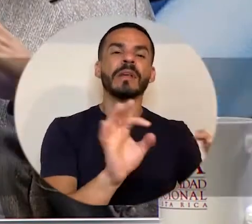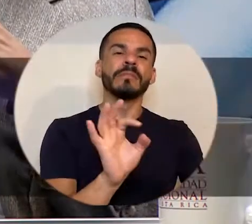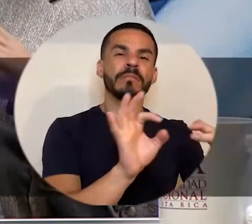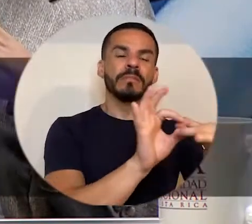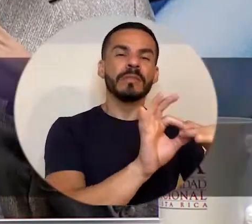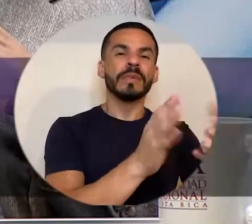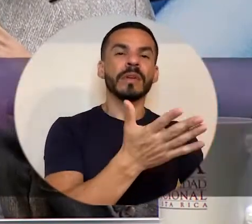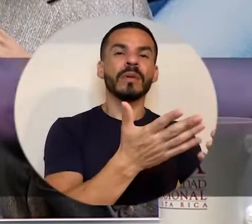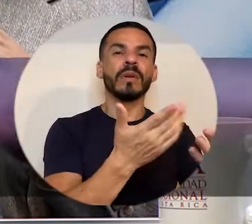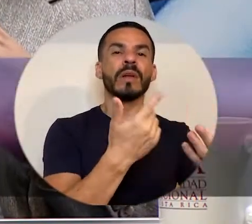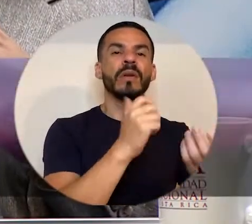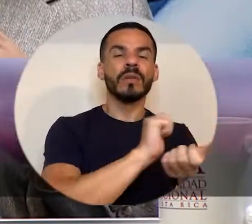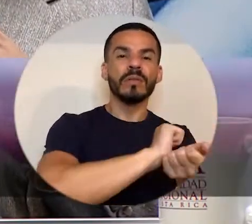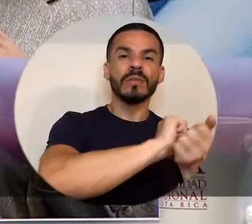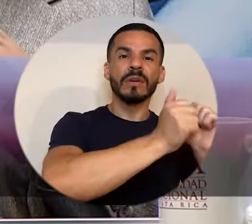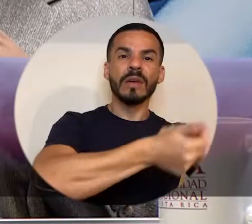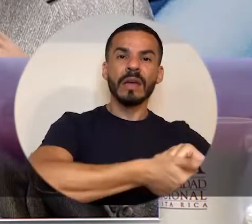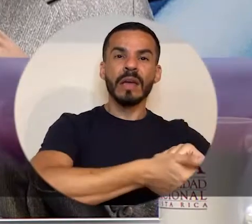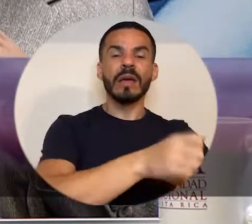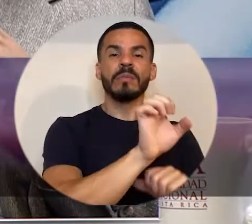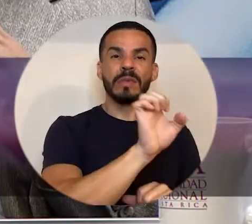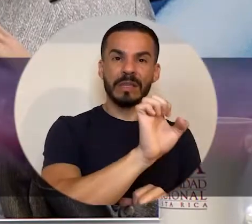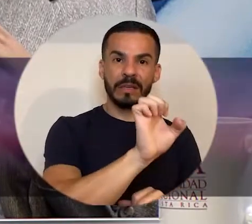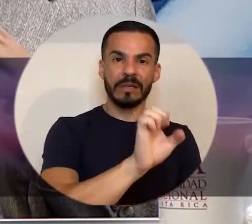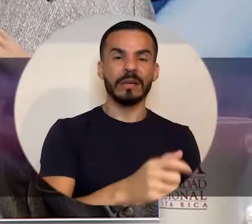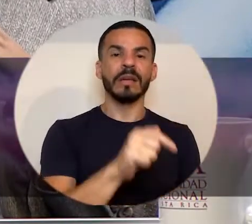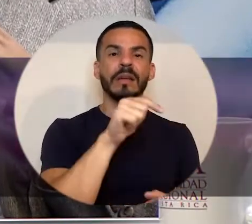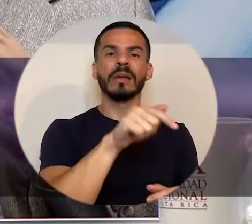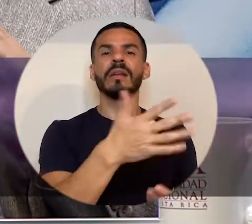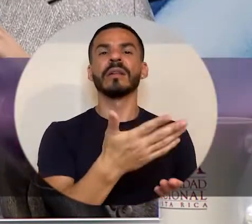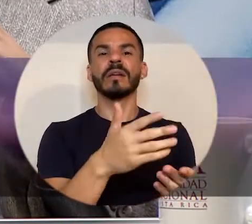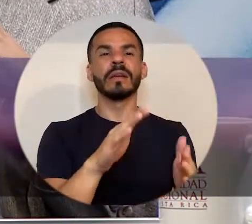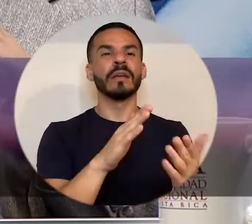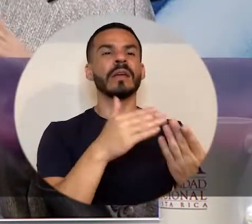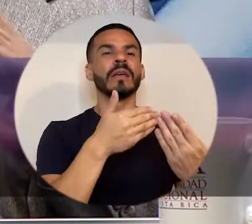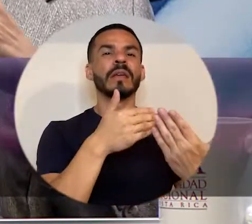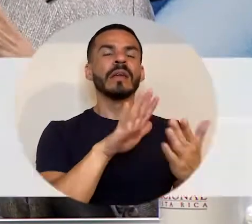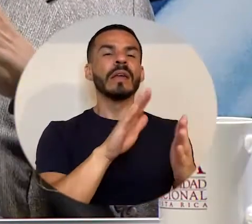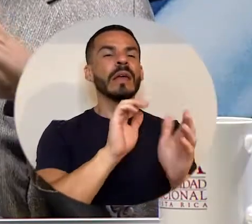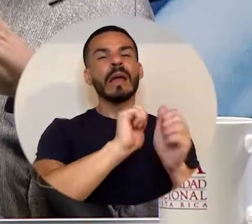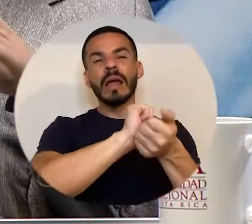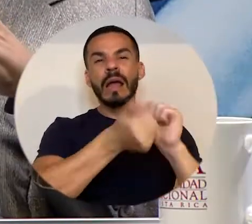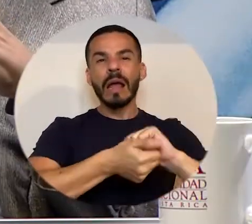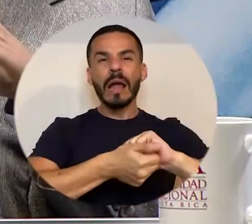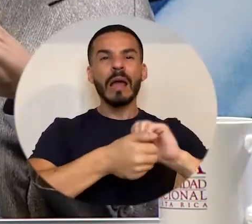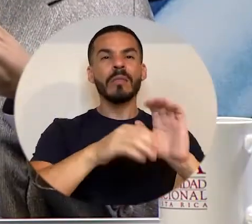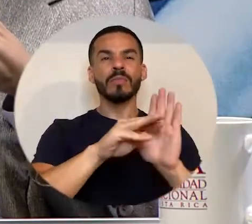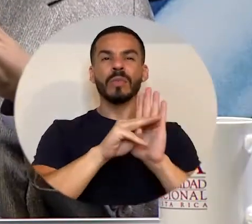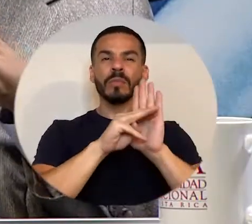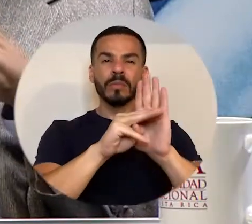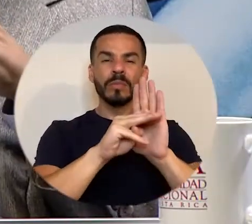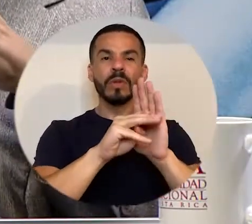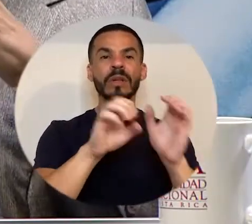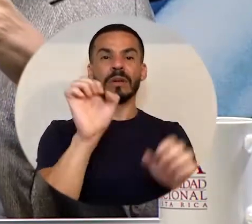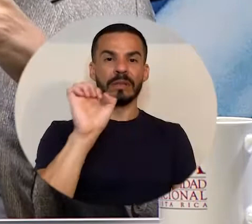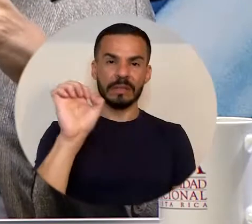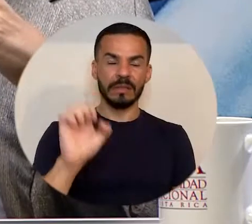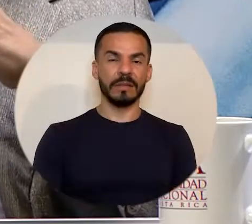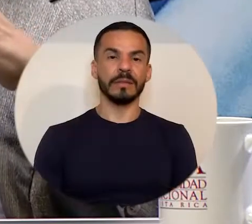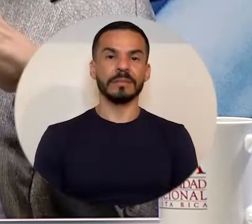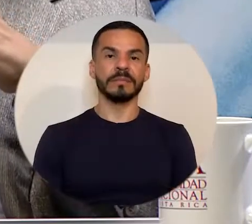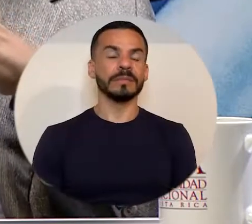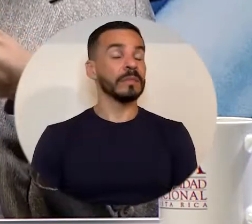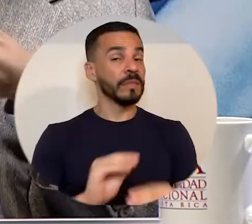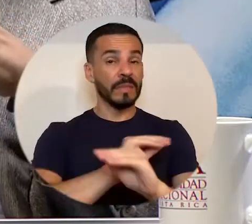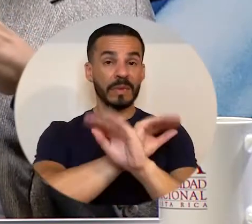vinculados con las transformaciones de la energía. Estamos ante un cambio de paradigma de la energía.